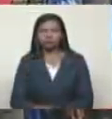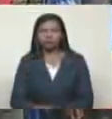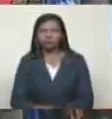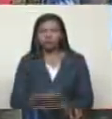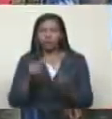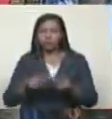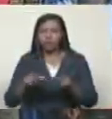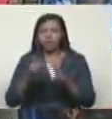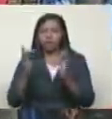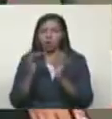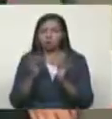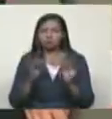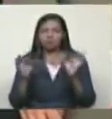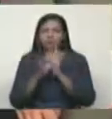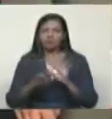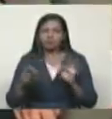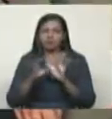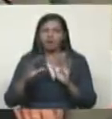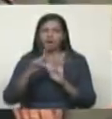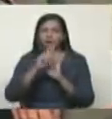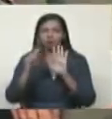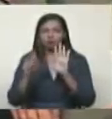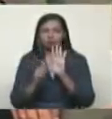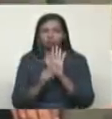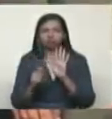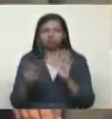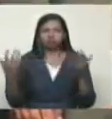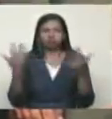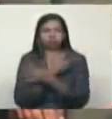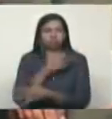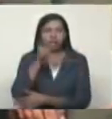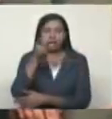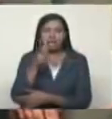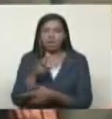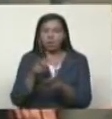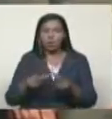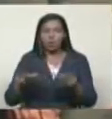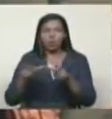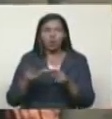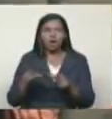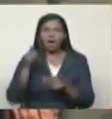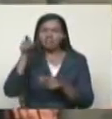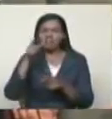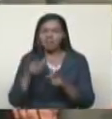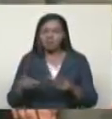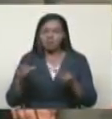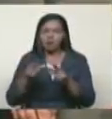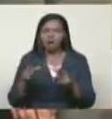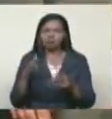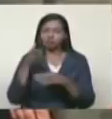la Constitución, han ido a engañarlos allá, compañeros, hermanos y hermanas. Los han ido a engañar allá,